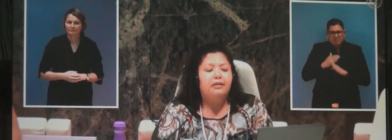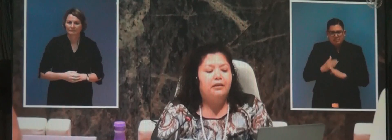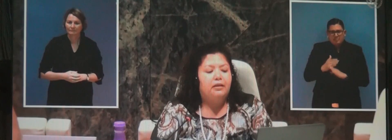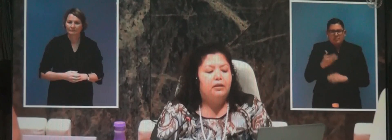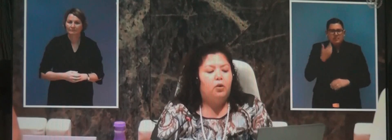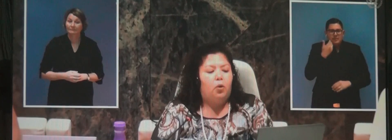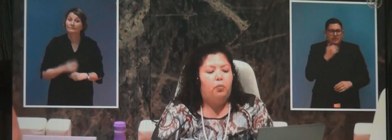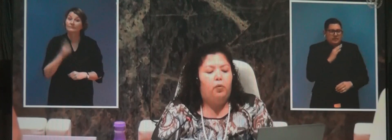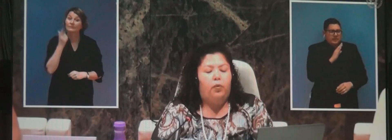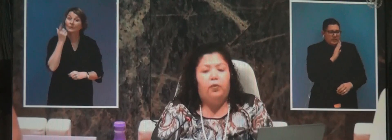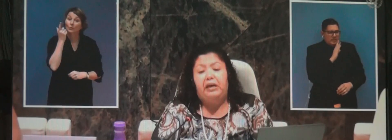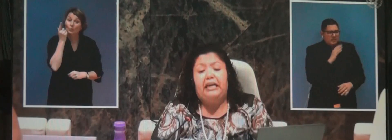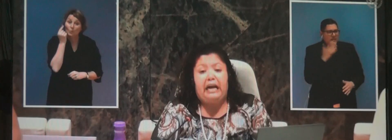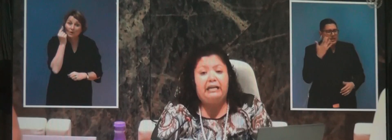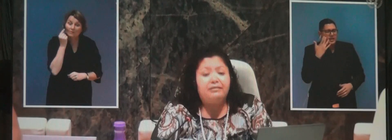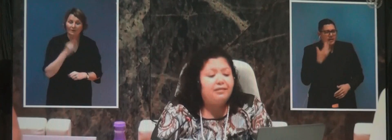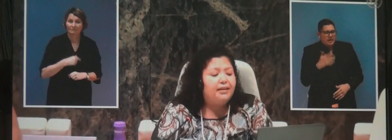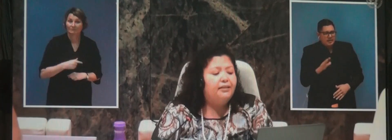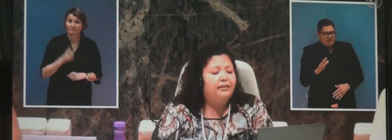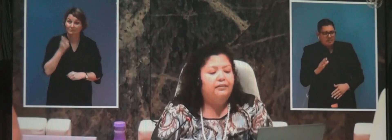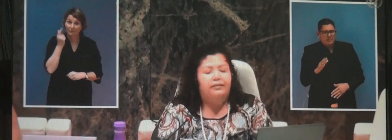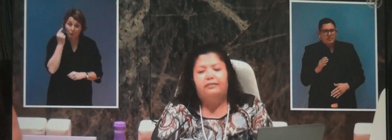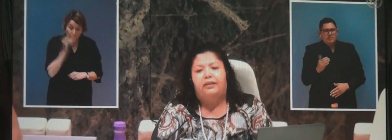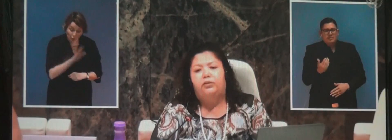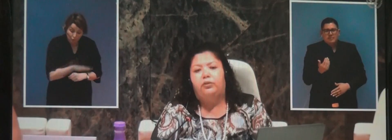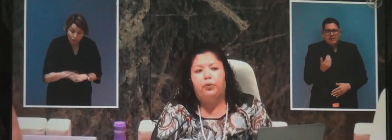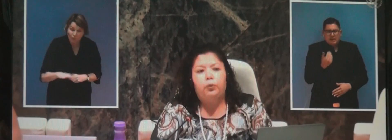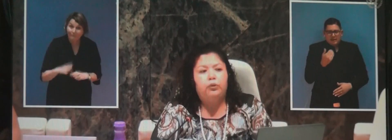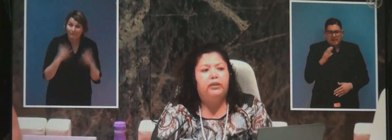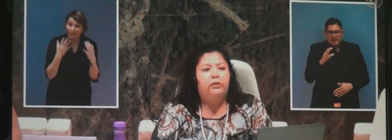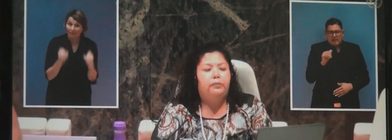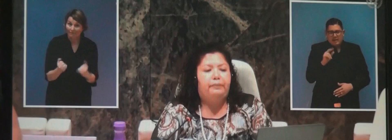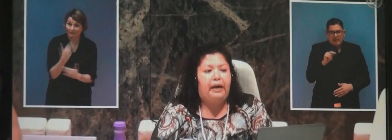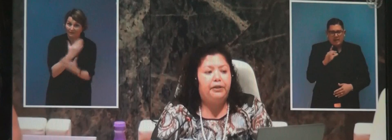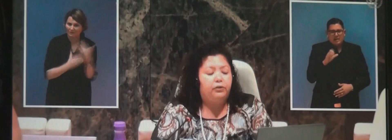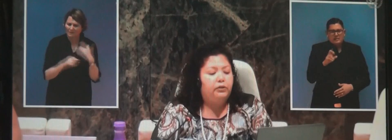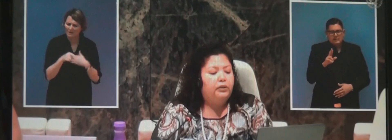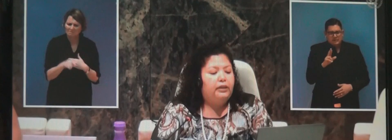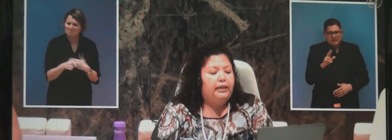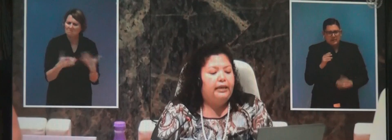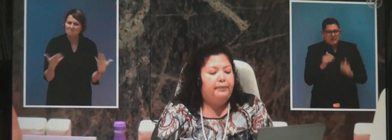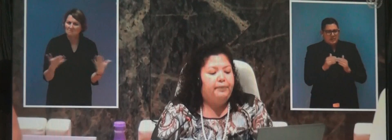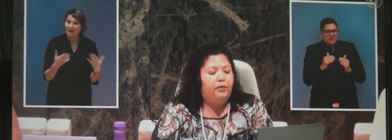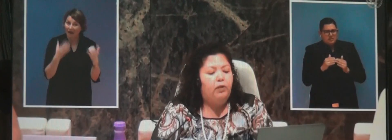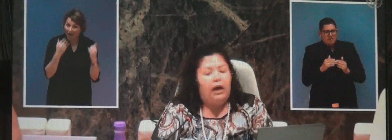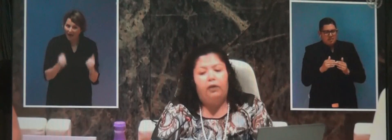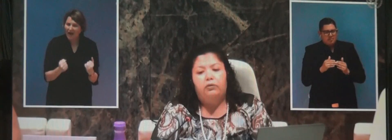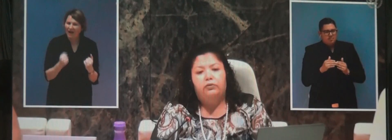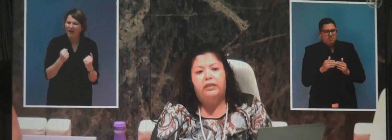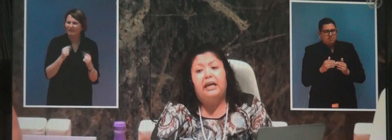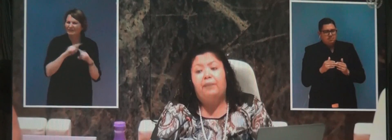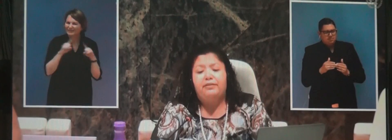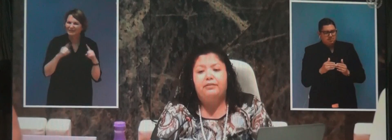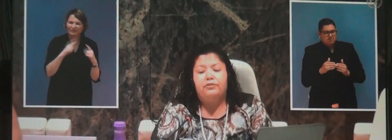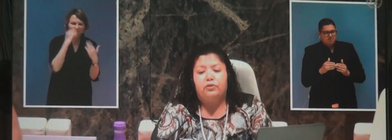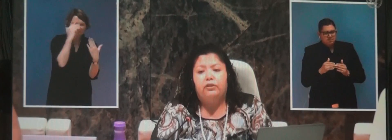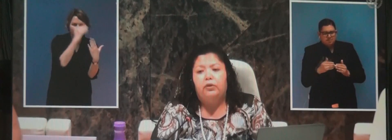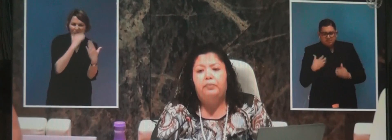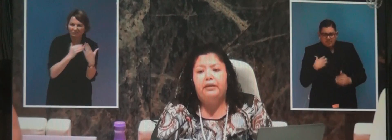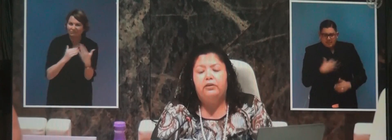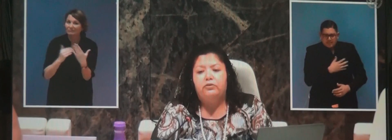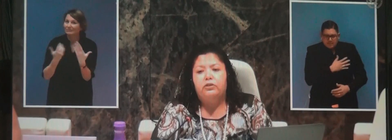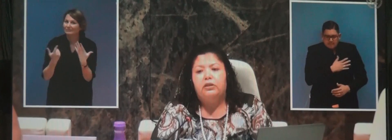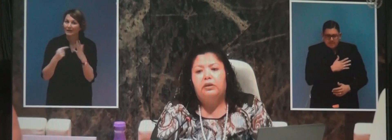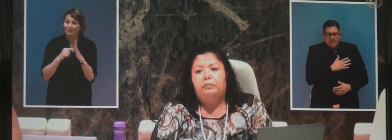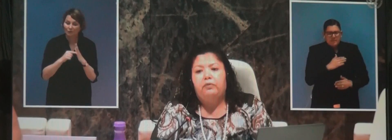enfermedades como el cáncer, tanto de útero, mamario, vinculados, y la capacitación de